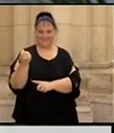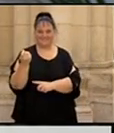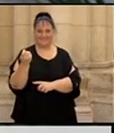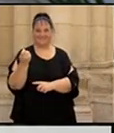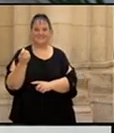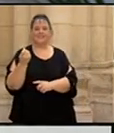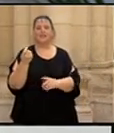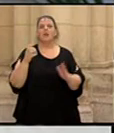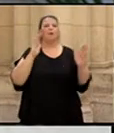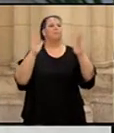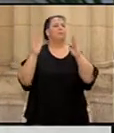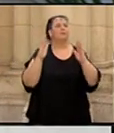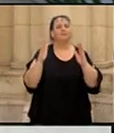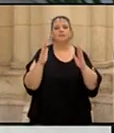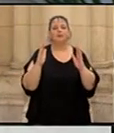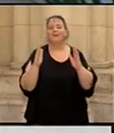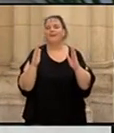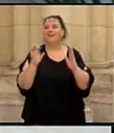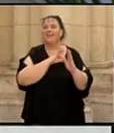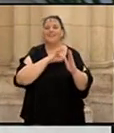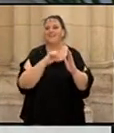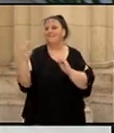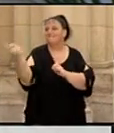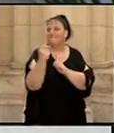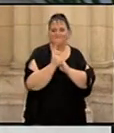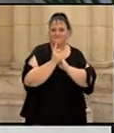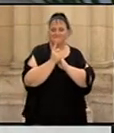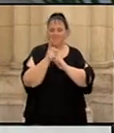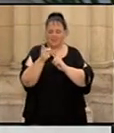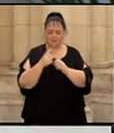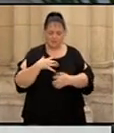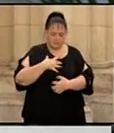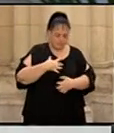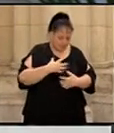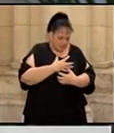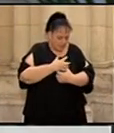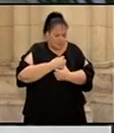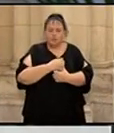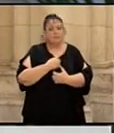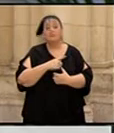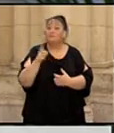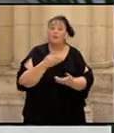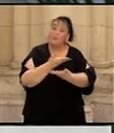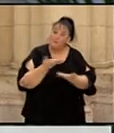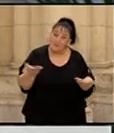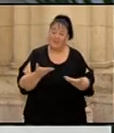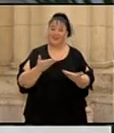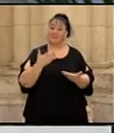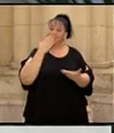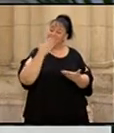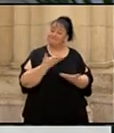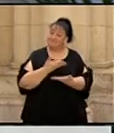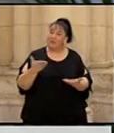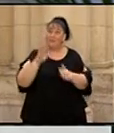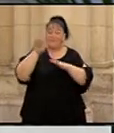En un momento malo el Señor se acerca y nos dice, no se turbe vuestro corazón, fiaos de mí, confiad en mí.